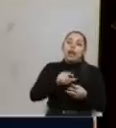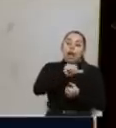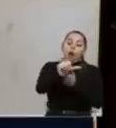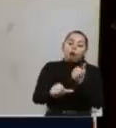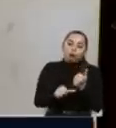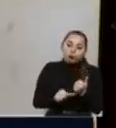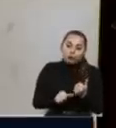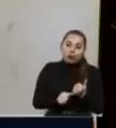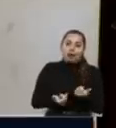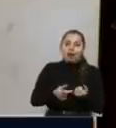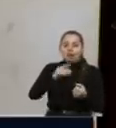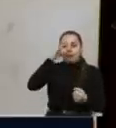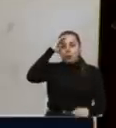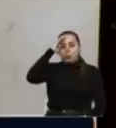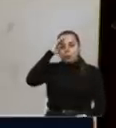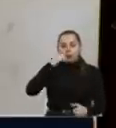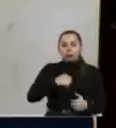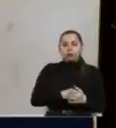auxiliares de policía,